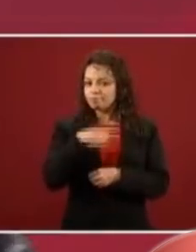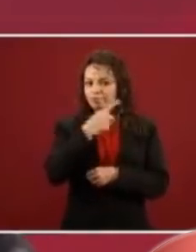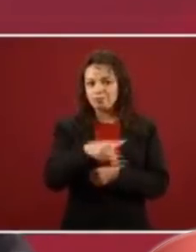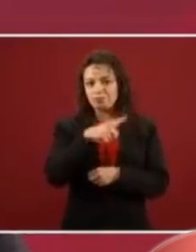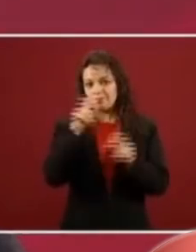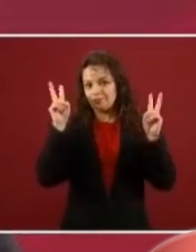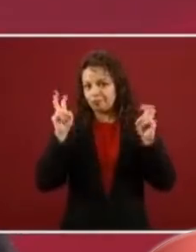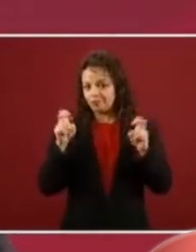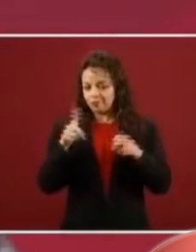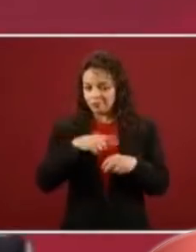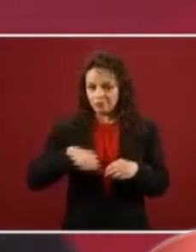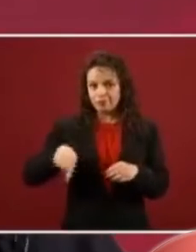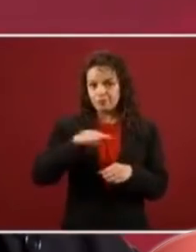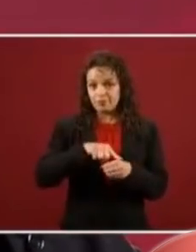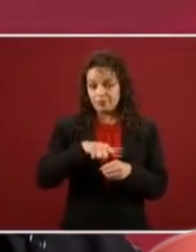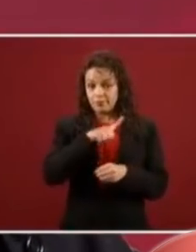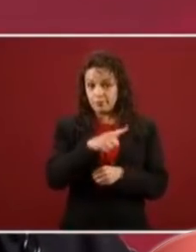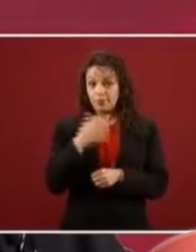quieren